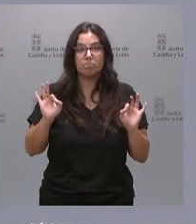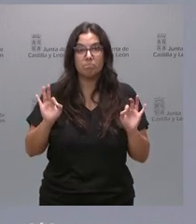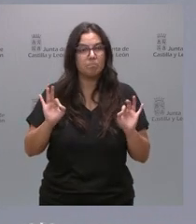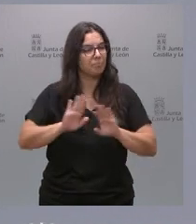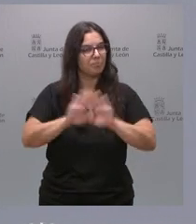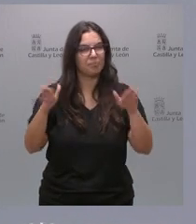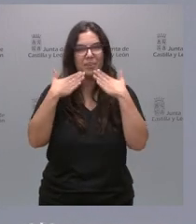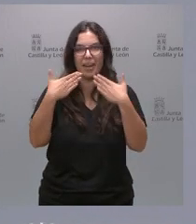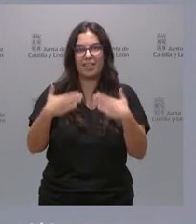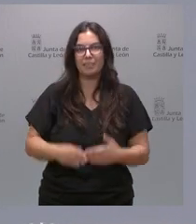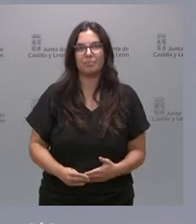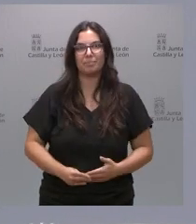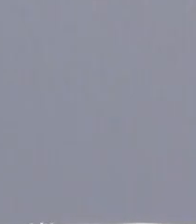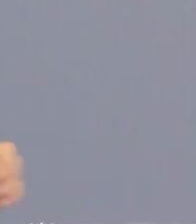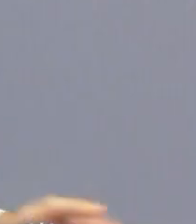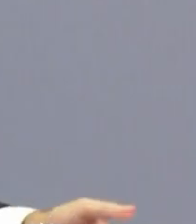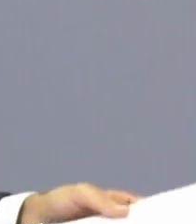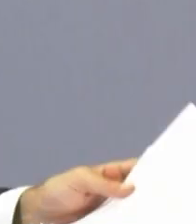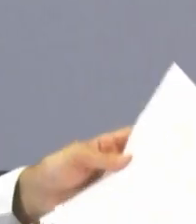Es todo gracias gracias